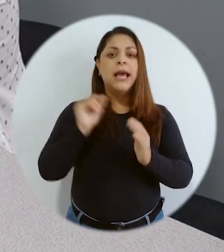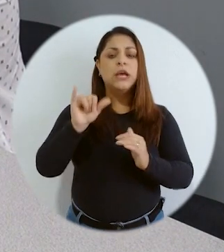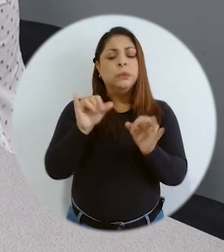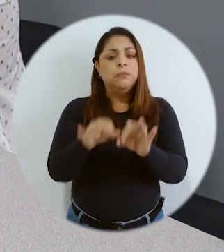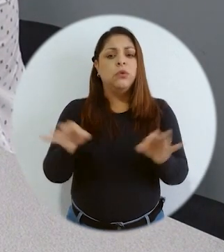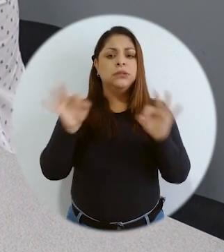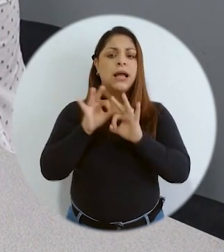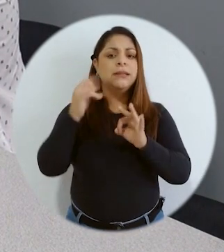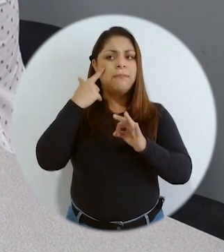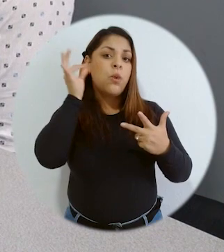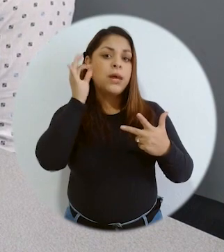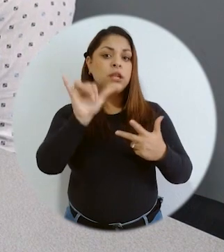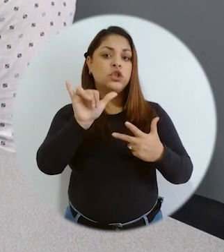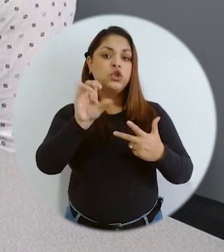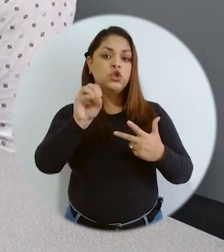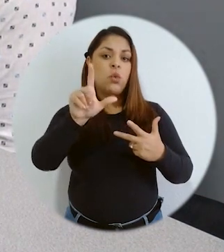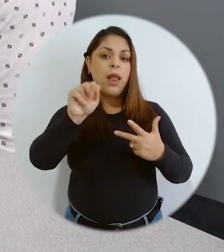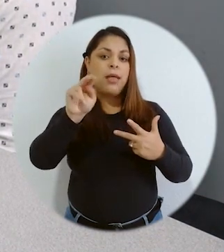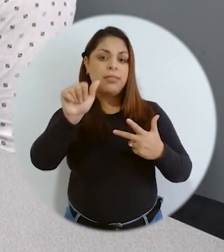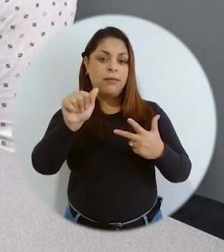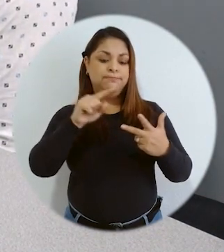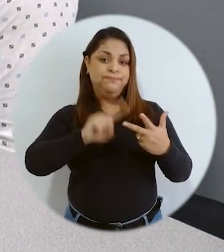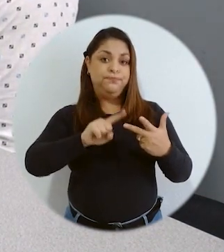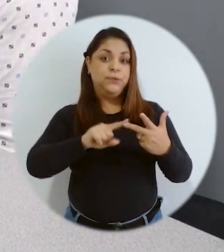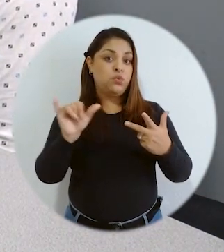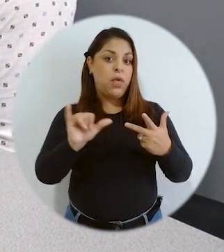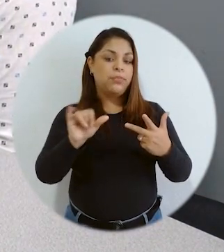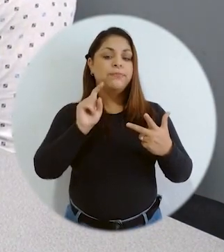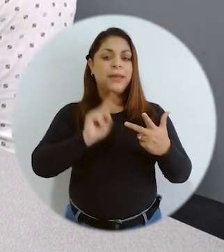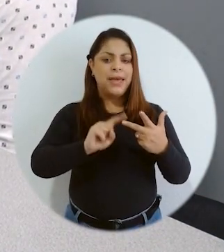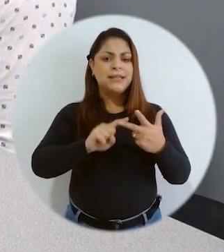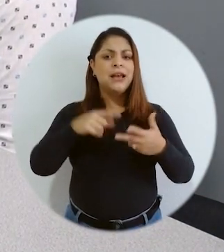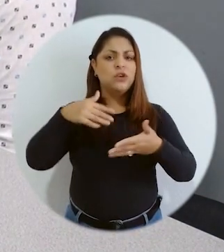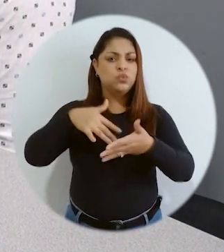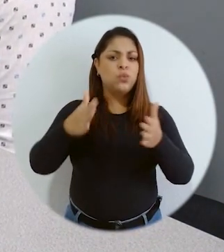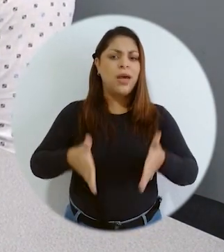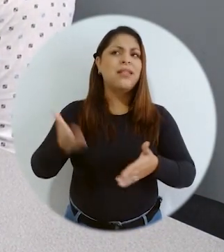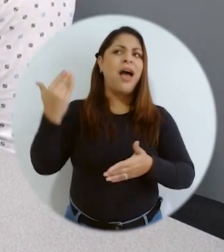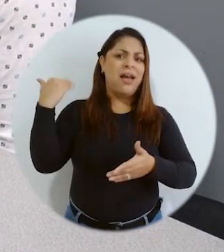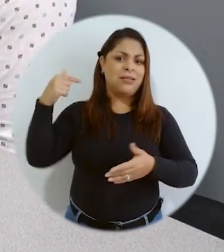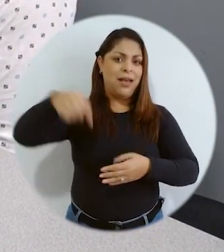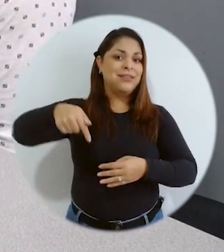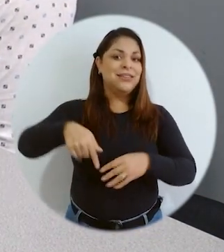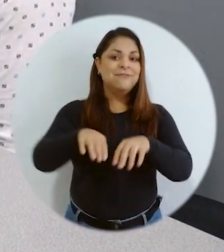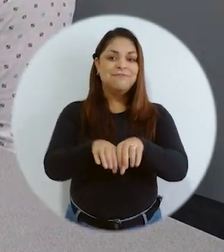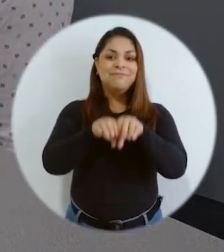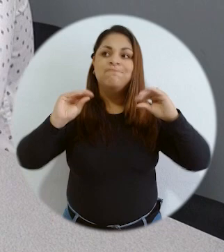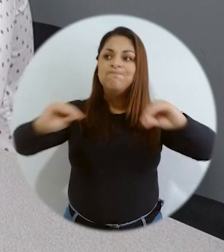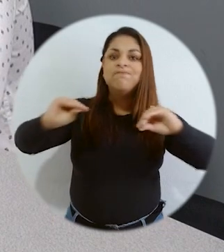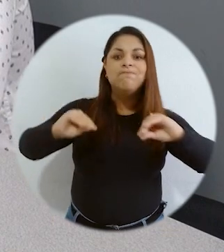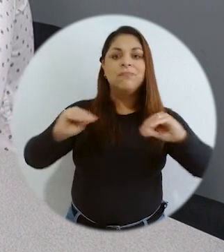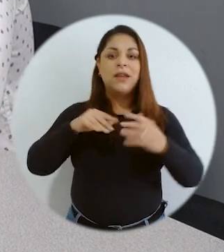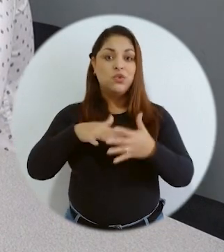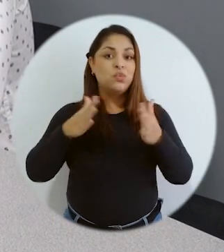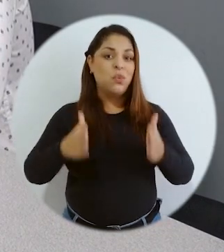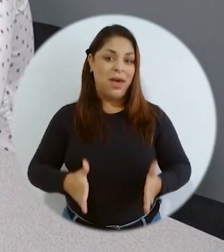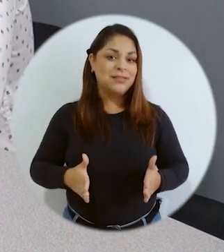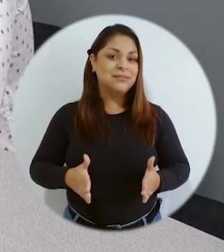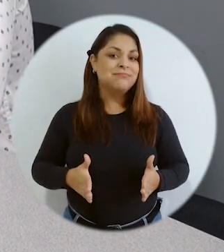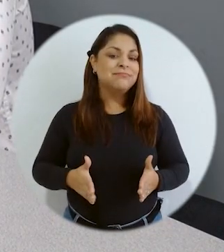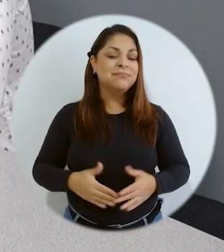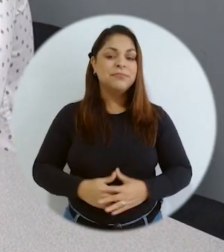organizados, financiados por la Central de Inteligencia de los Estados Unidos que perseguía justamente a personas que se les